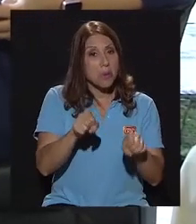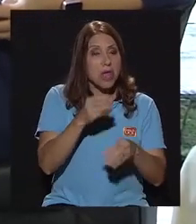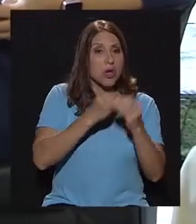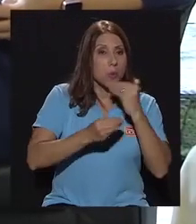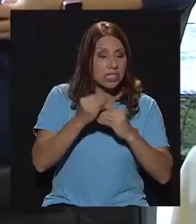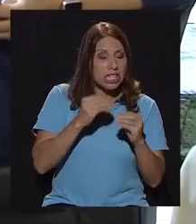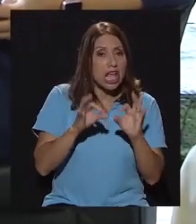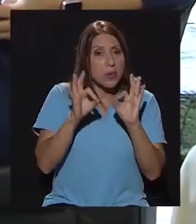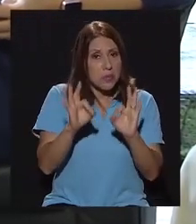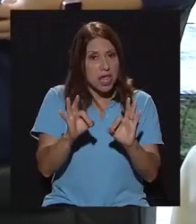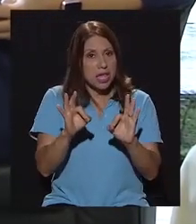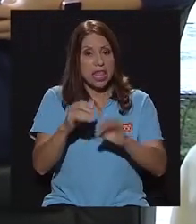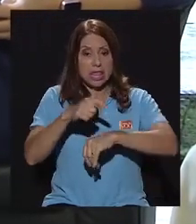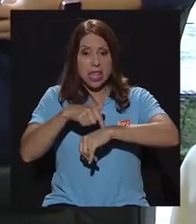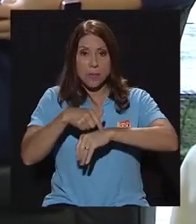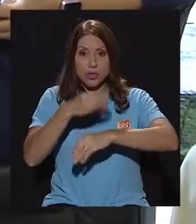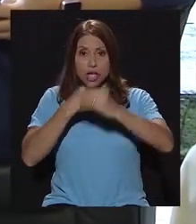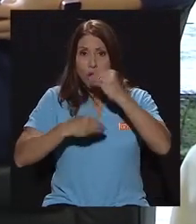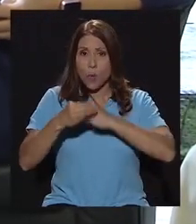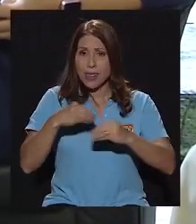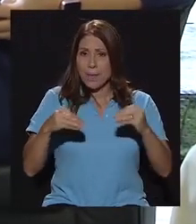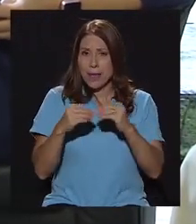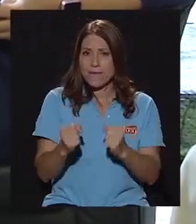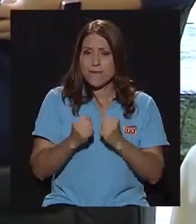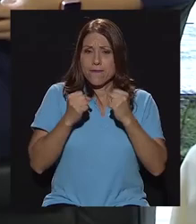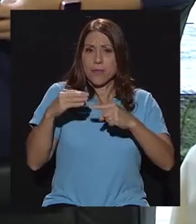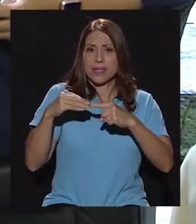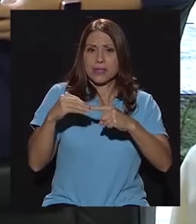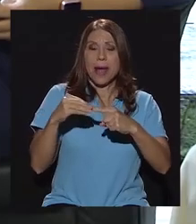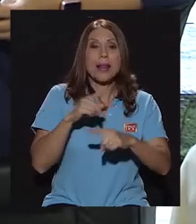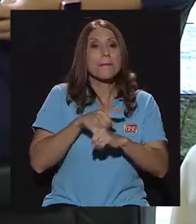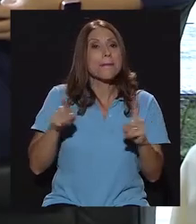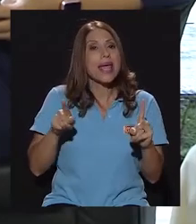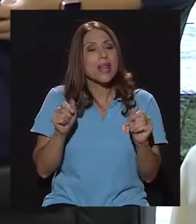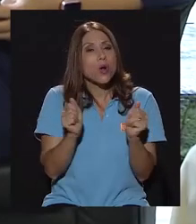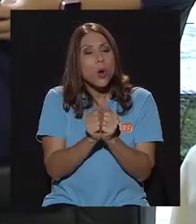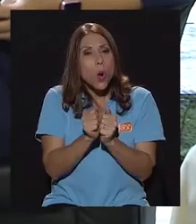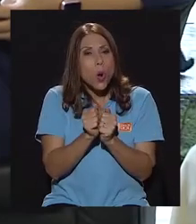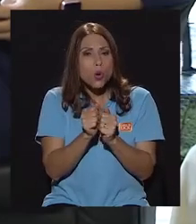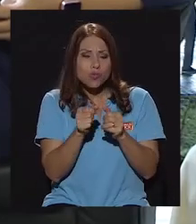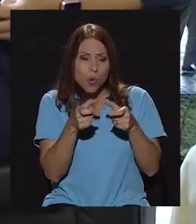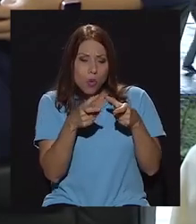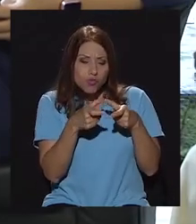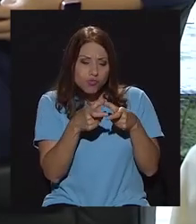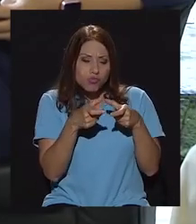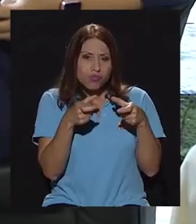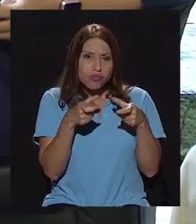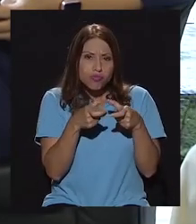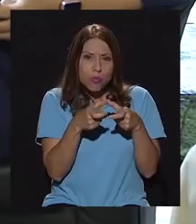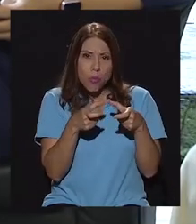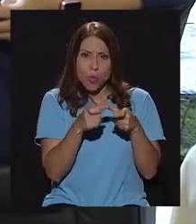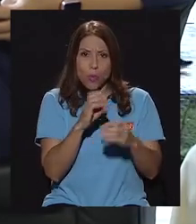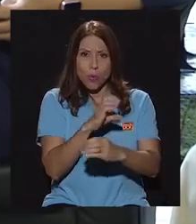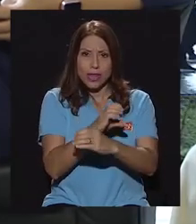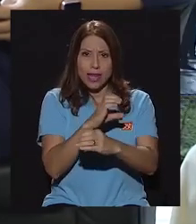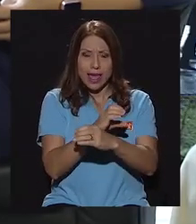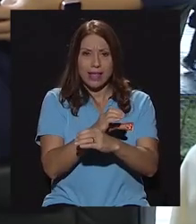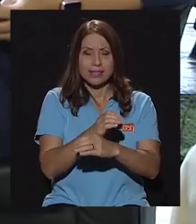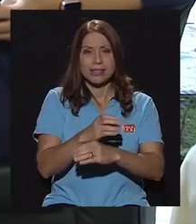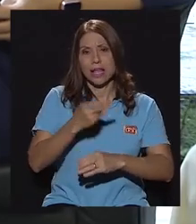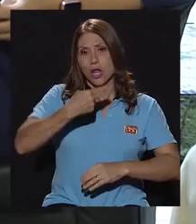en los tiempos de comida principales, pero buscamos porciones moderadas. Normalmente lo que